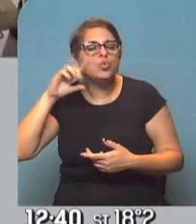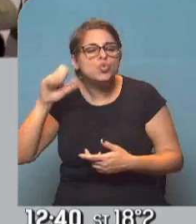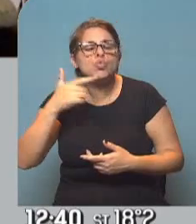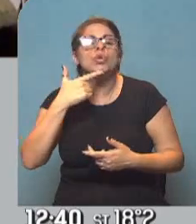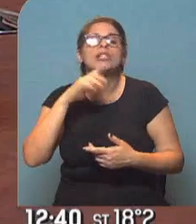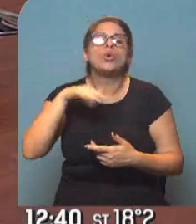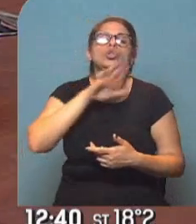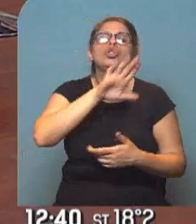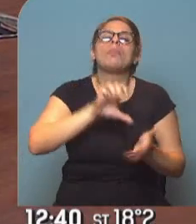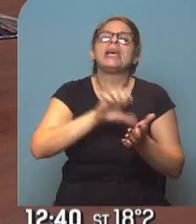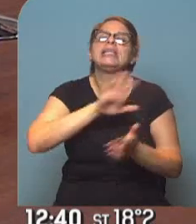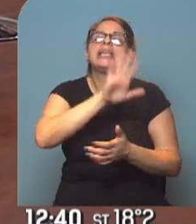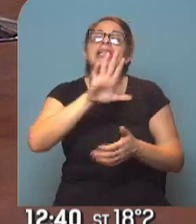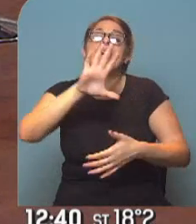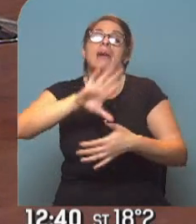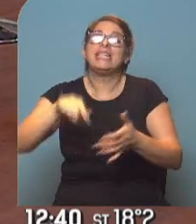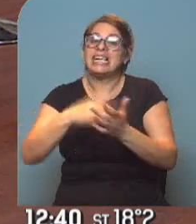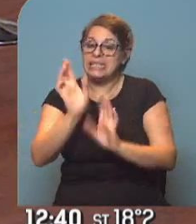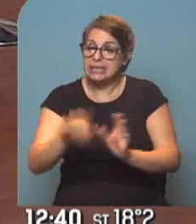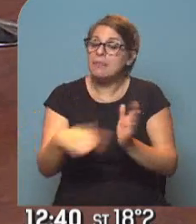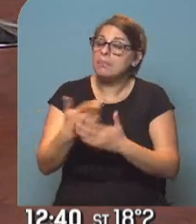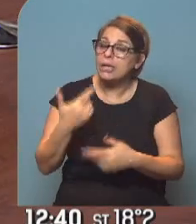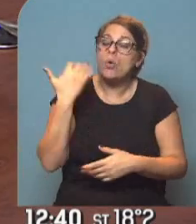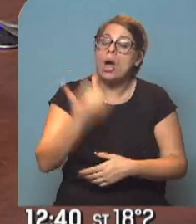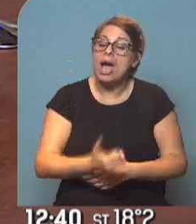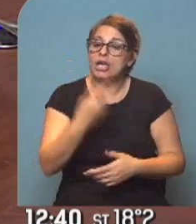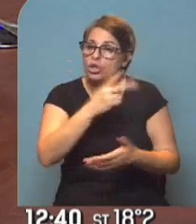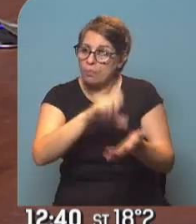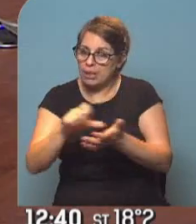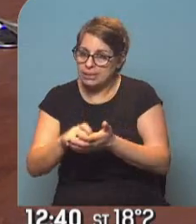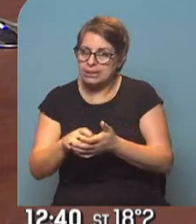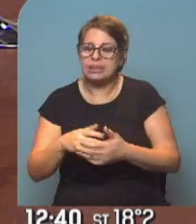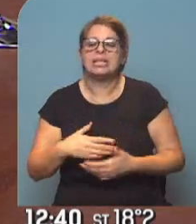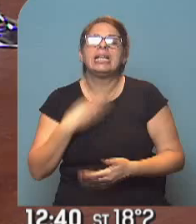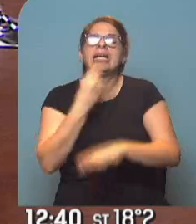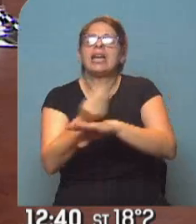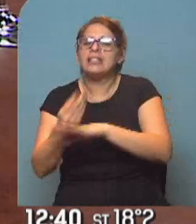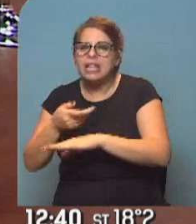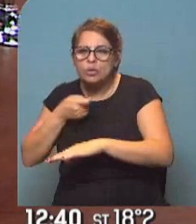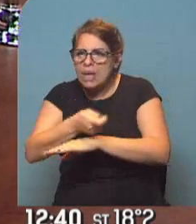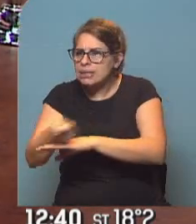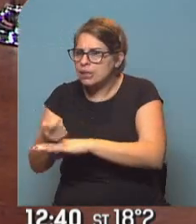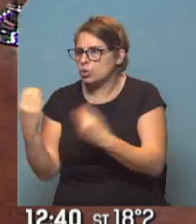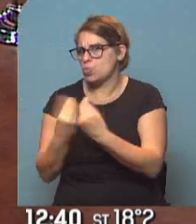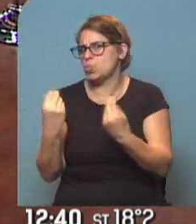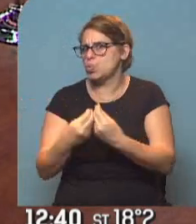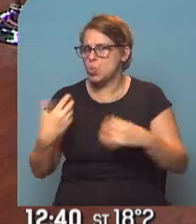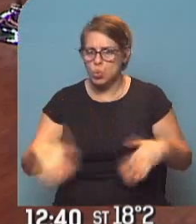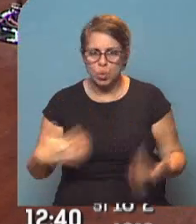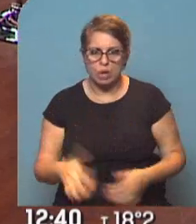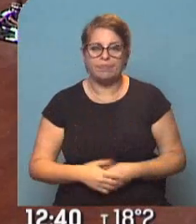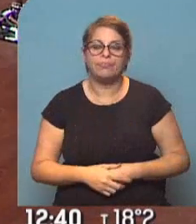de Centroamérica, pero son los países de la región donde hay una ¿asesinato de candidatos? Pero muchos asesinatos. Claro.